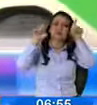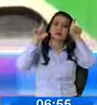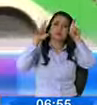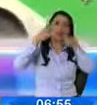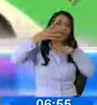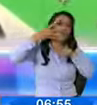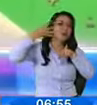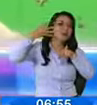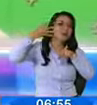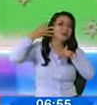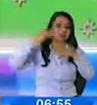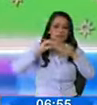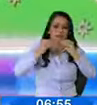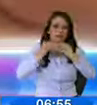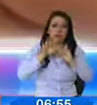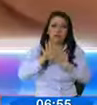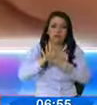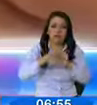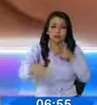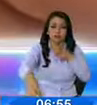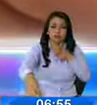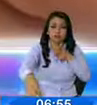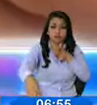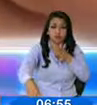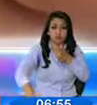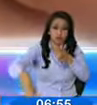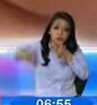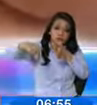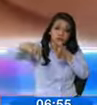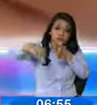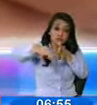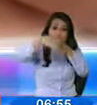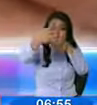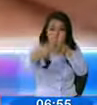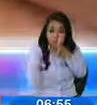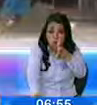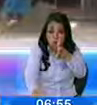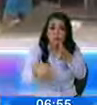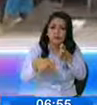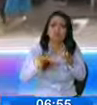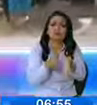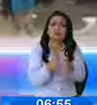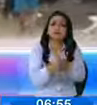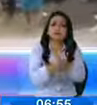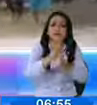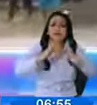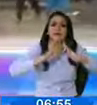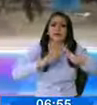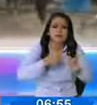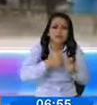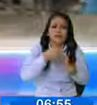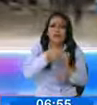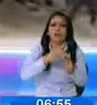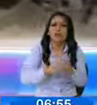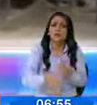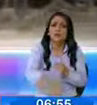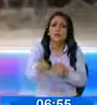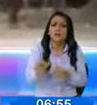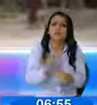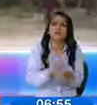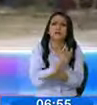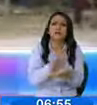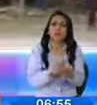oriente disco número 5 el que pretendía abordar para regresar a casa que está a más de un kilómetro de su escuela